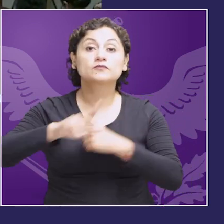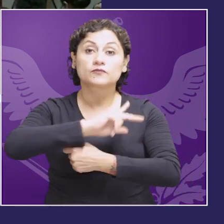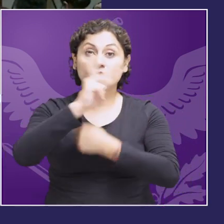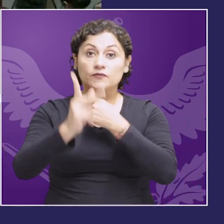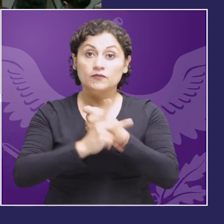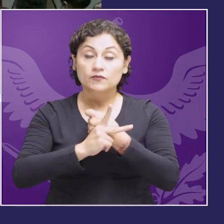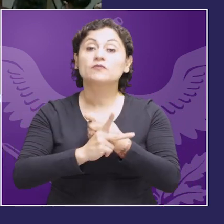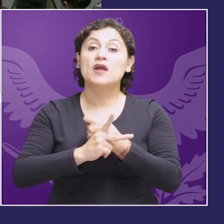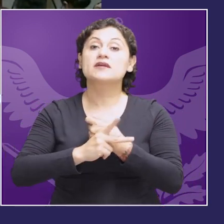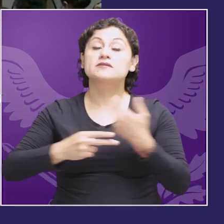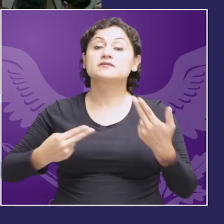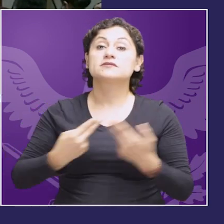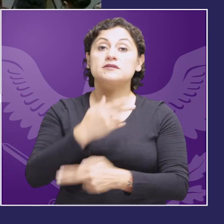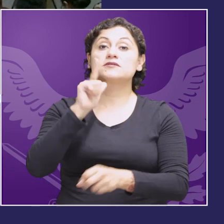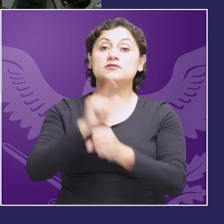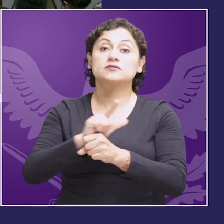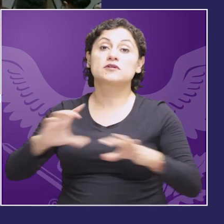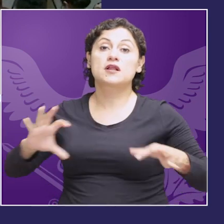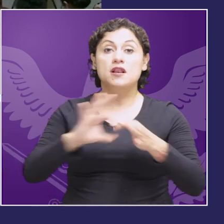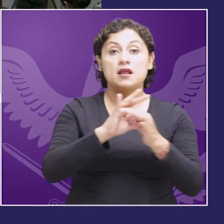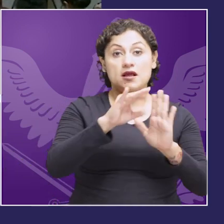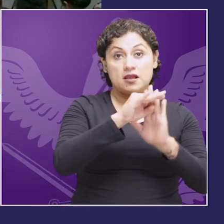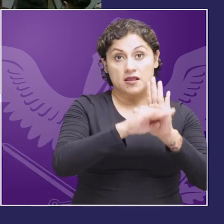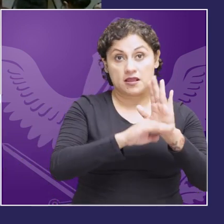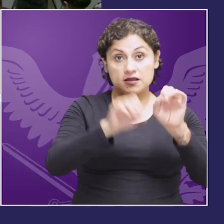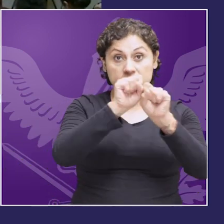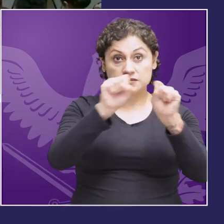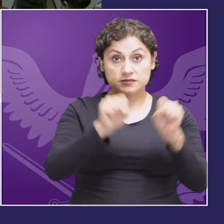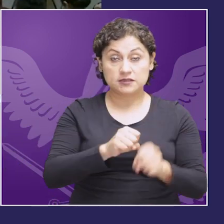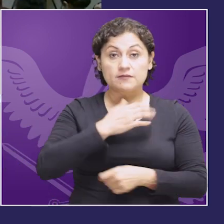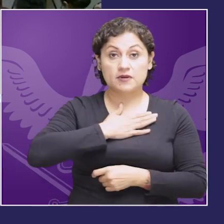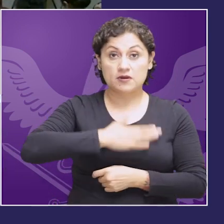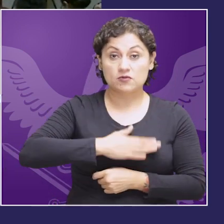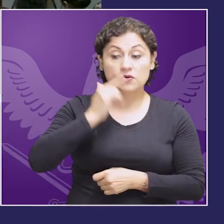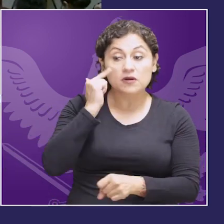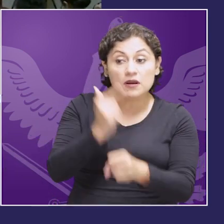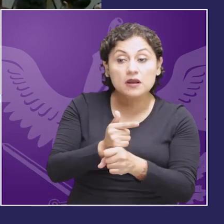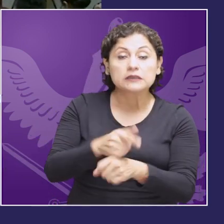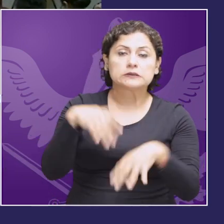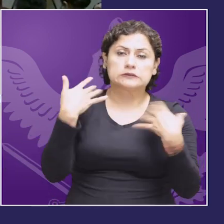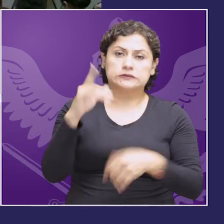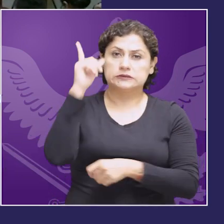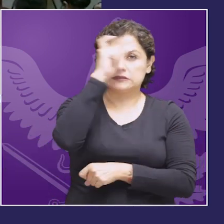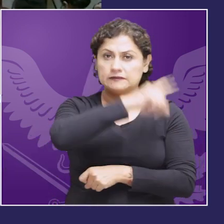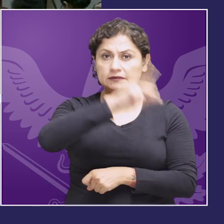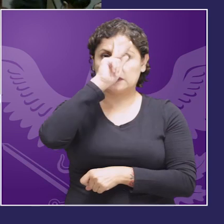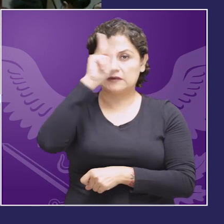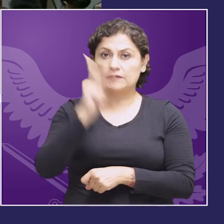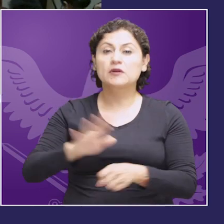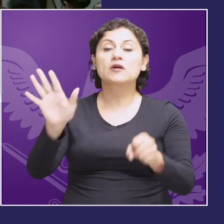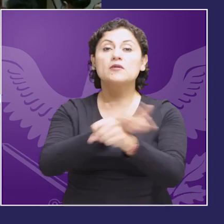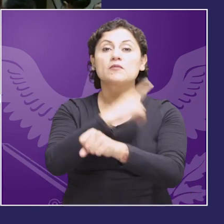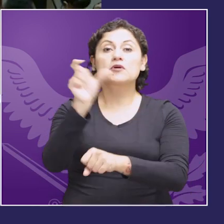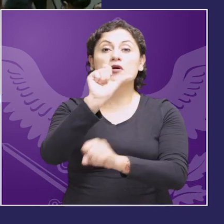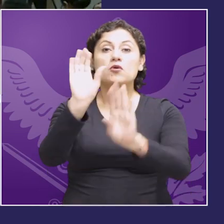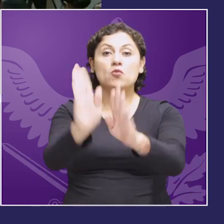que por más justo que sea, les suena ajeno. Y de cara al enfoque interseccional, reconocido en normas nacionales y que forma parte